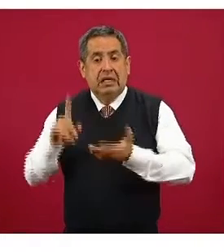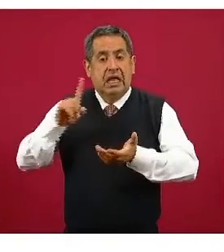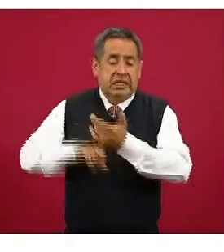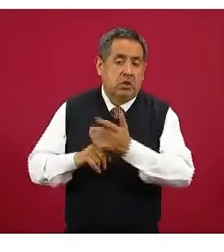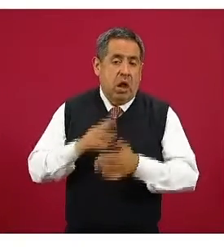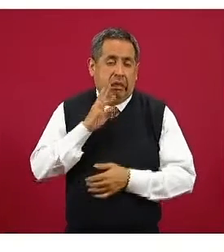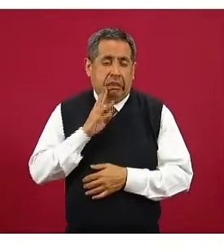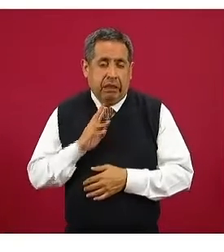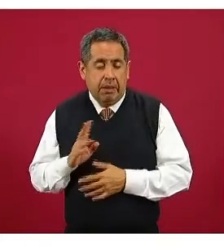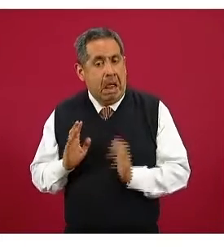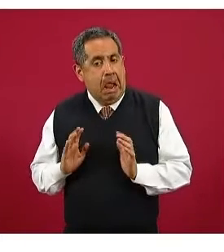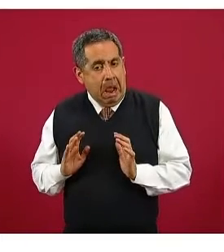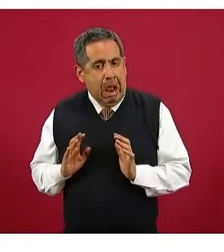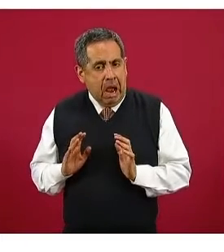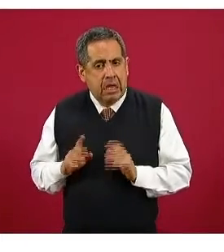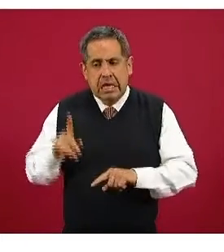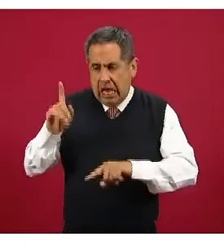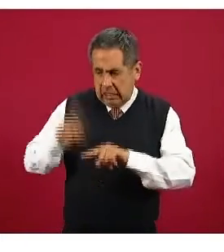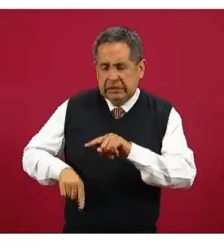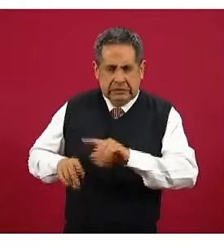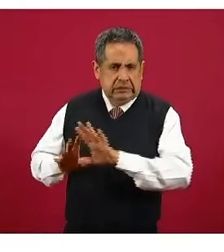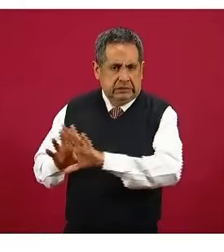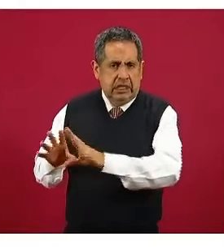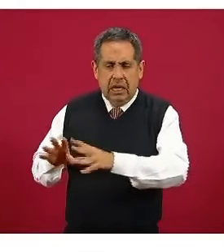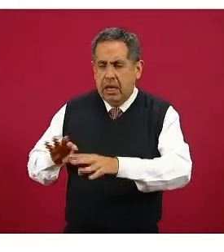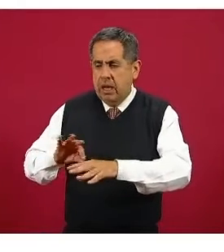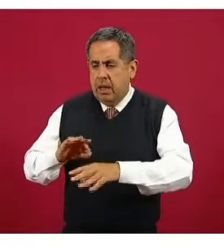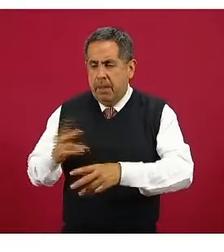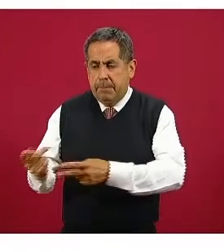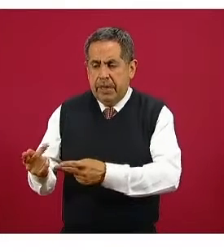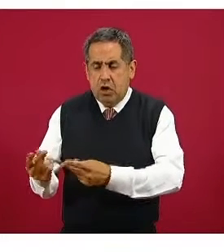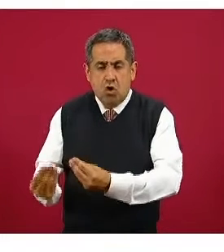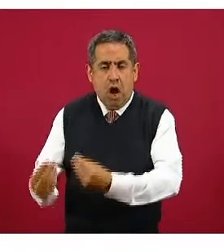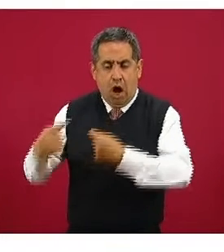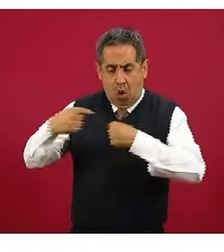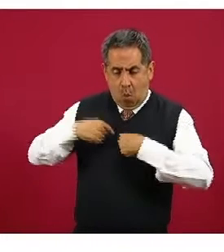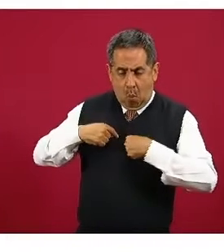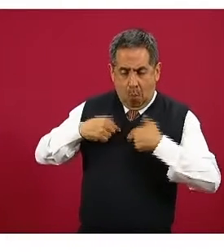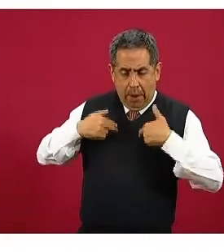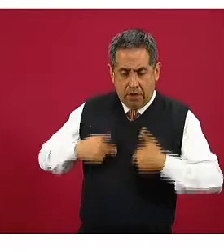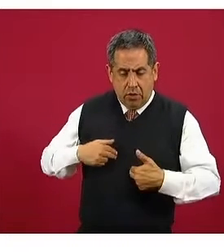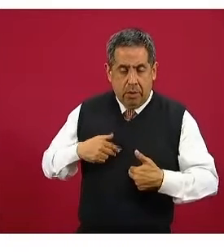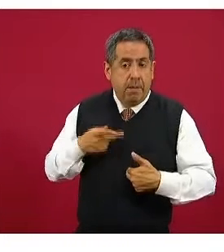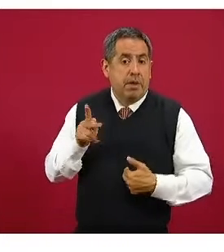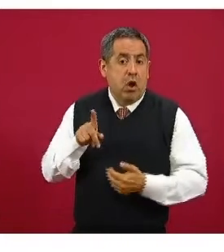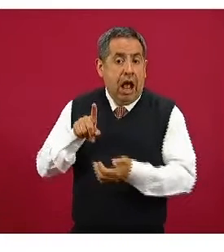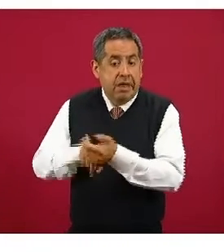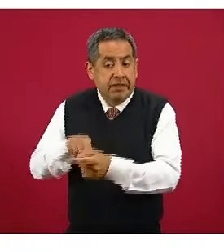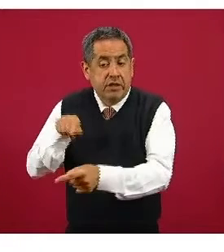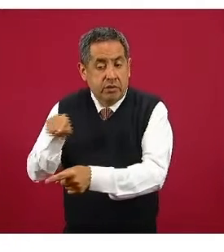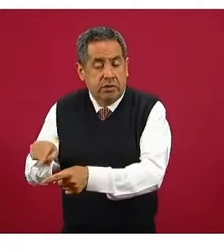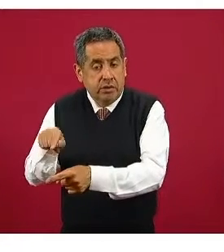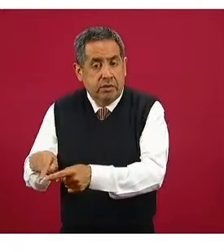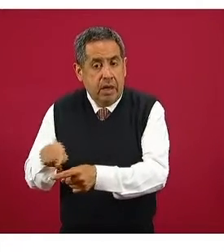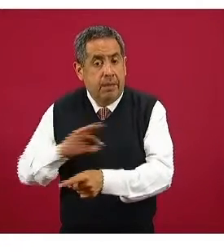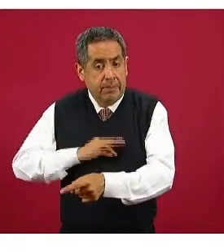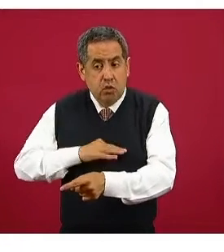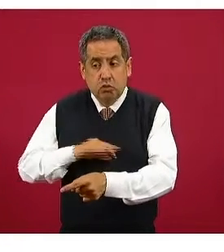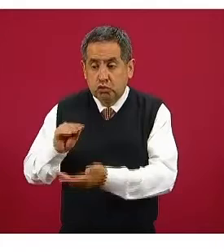rabia. Porque una cosa es que hemos eliminado la transmisión del perro al humano. Lo que no se ha eliminado es la transmisión del